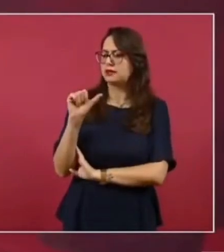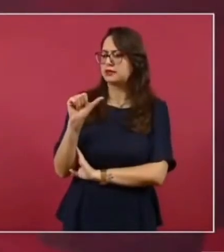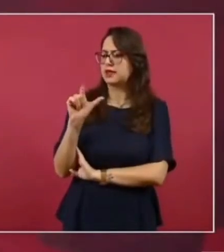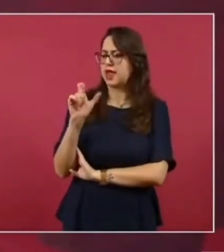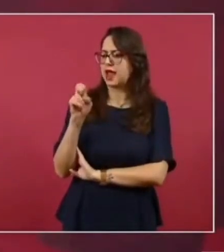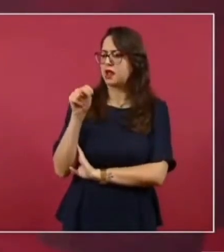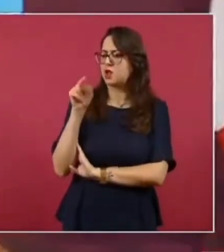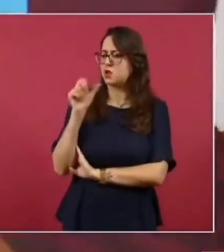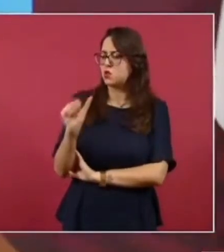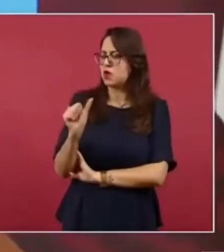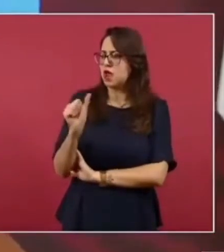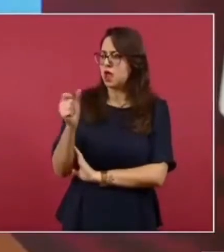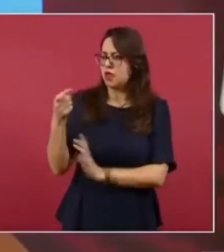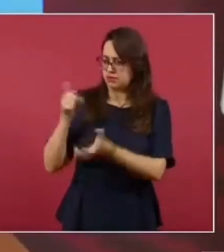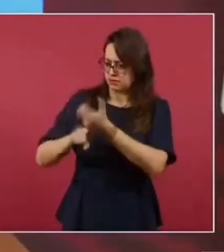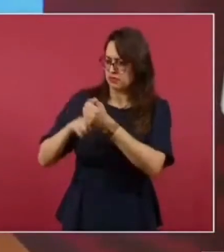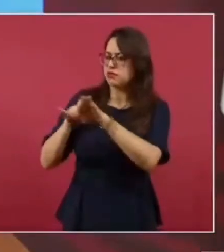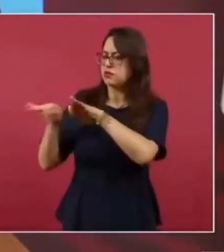de